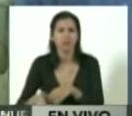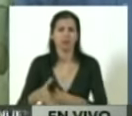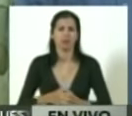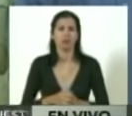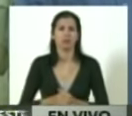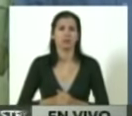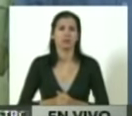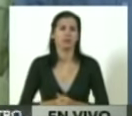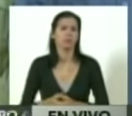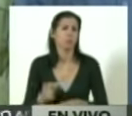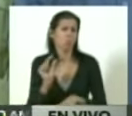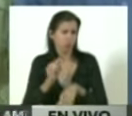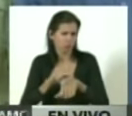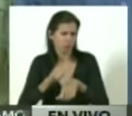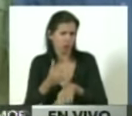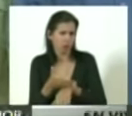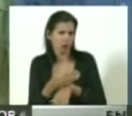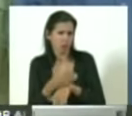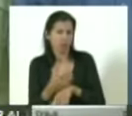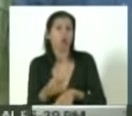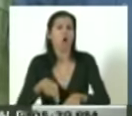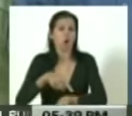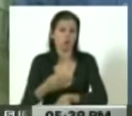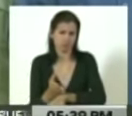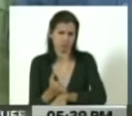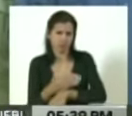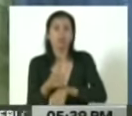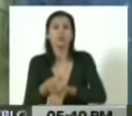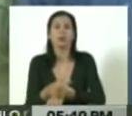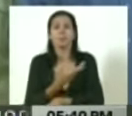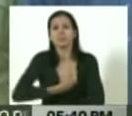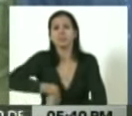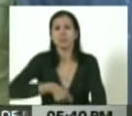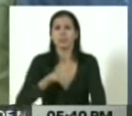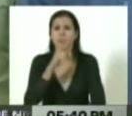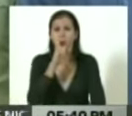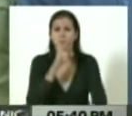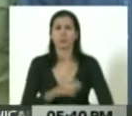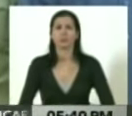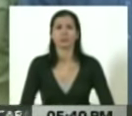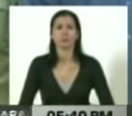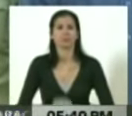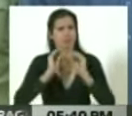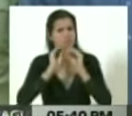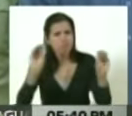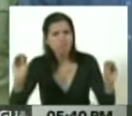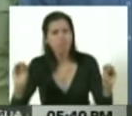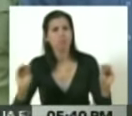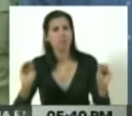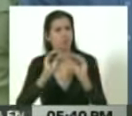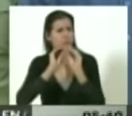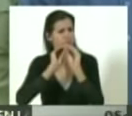Hace pocas horas, el presidente Nicolás Maduro hizo un llamado de